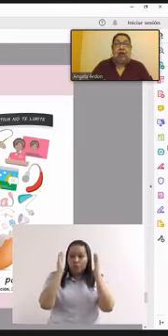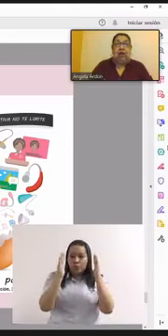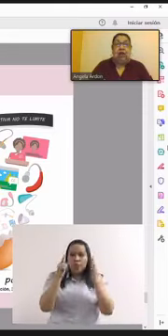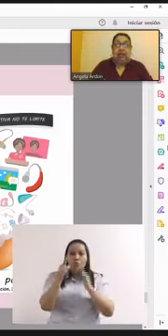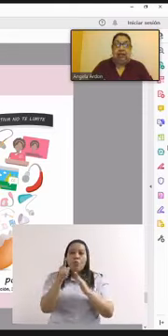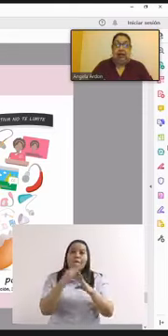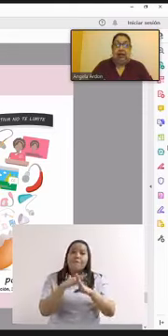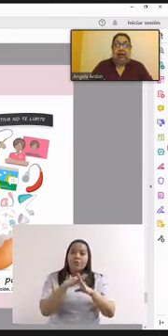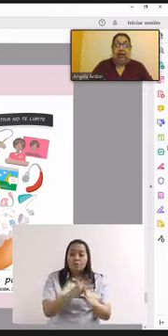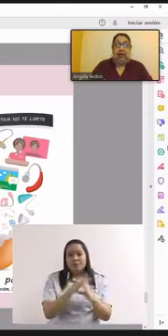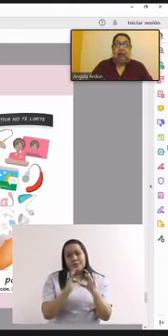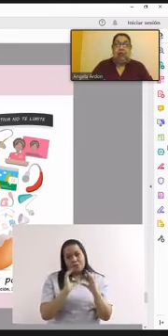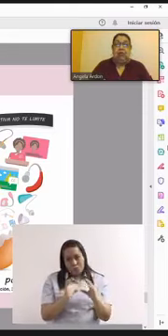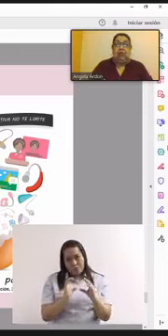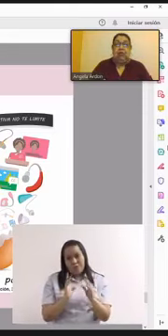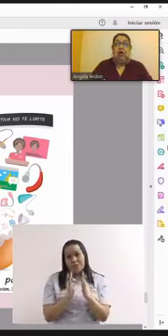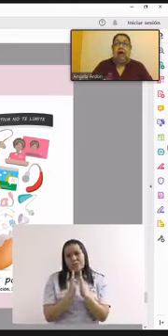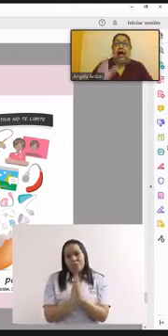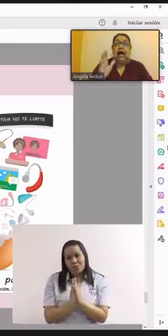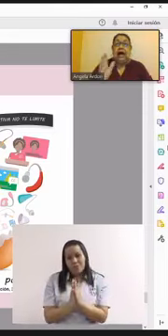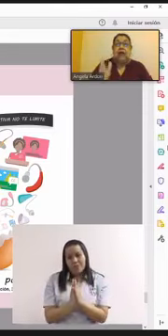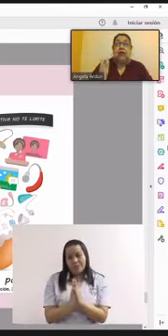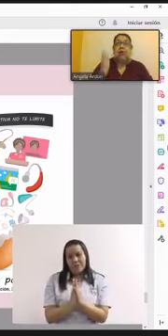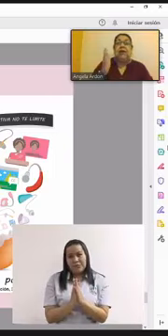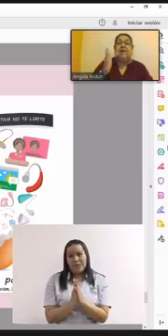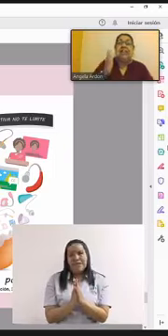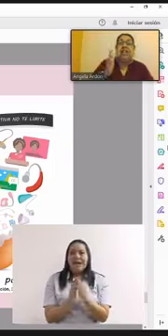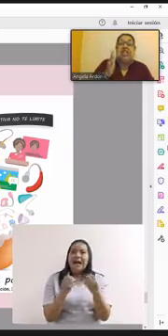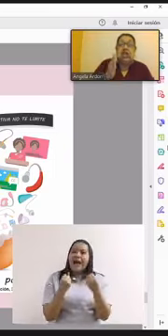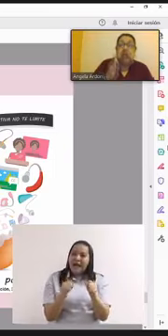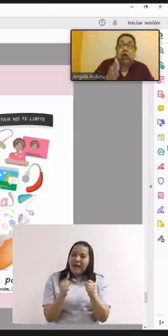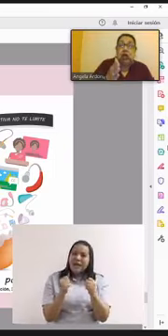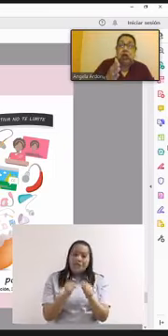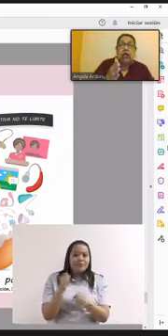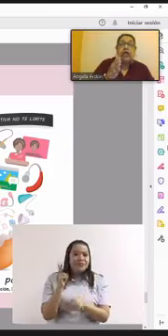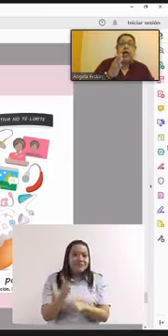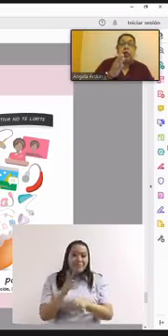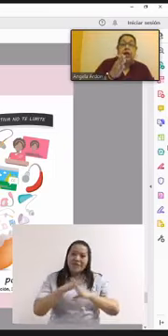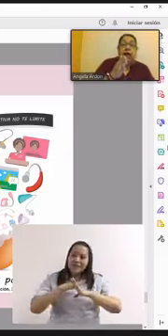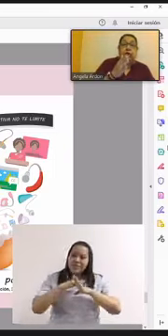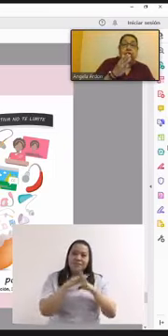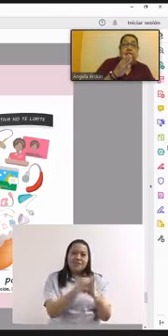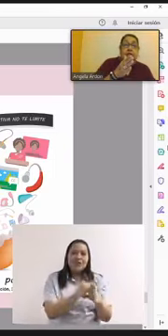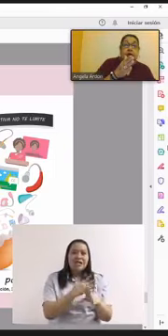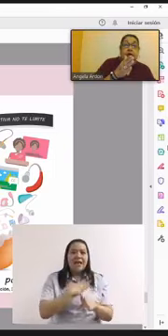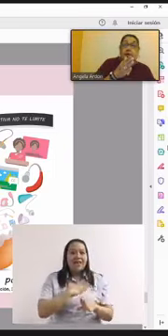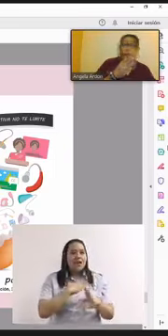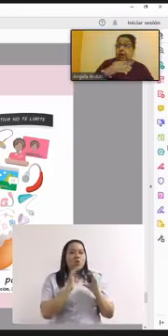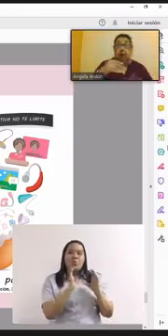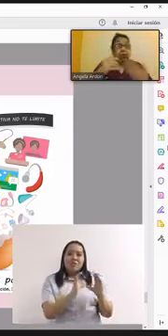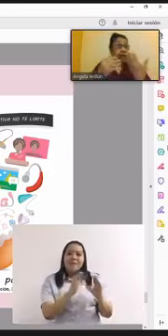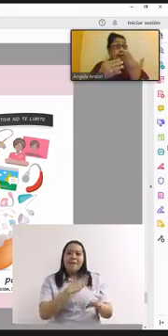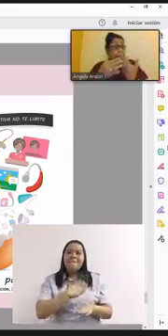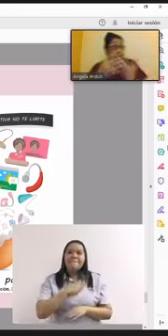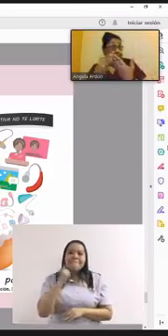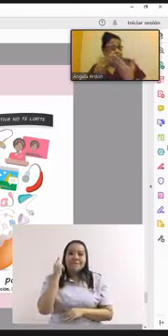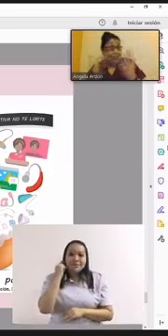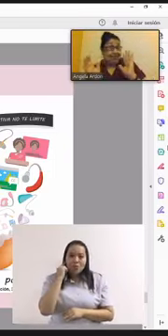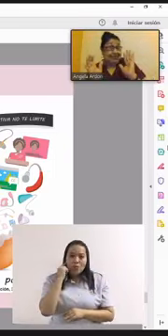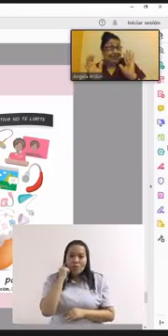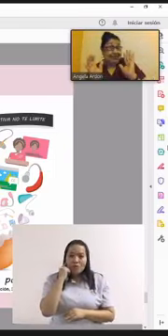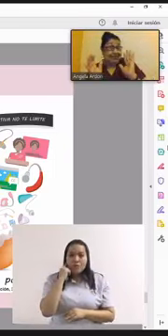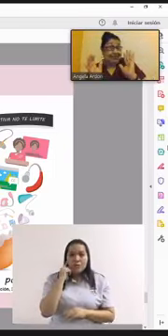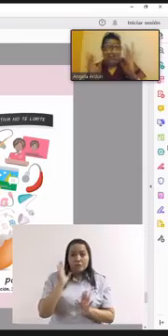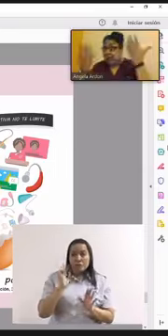Protéjanse, cuídense. Por favor, hagamos la prevención de cuidarnos en nuestros oídos. Nos arreglamos las